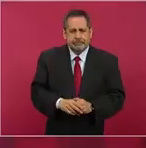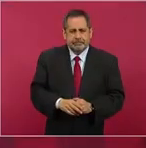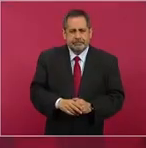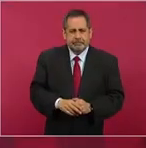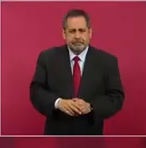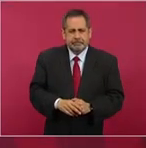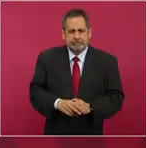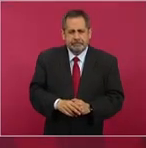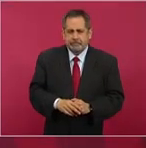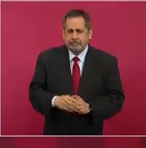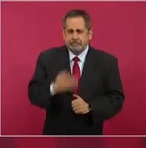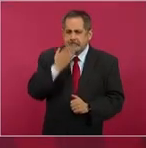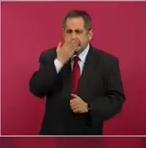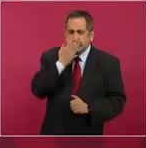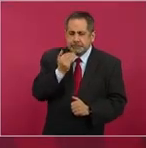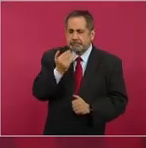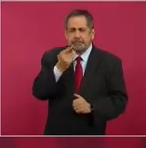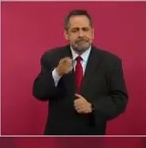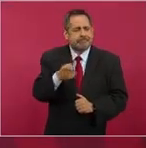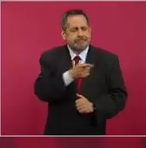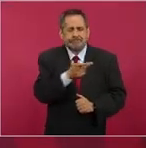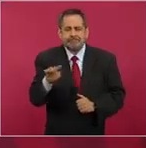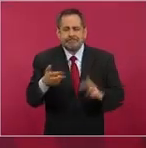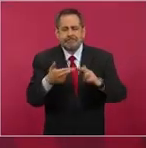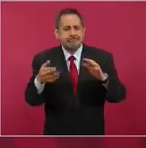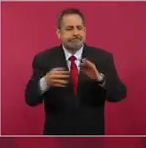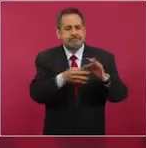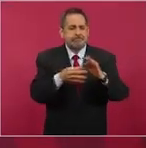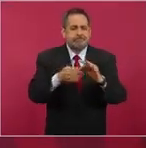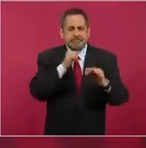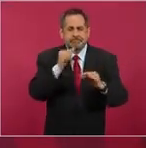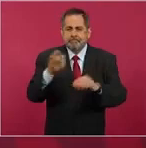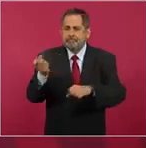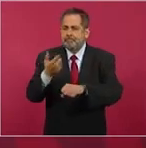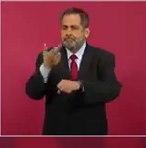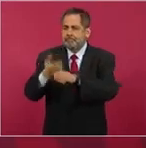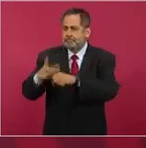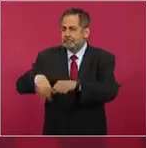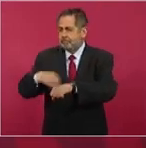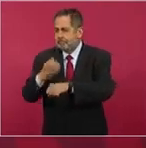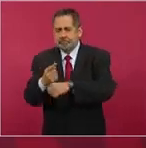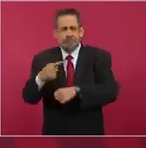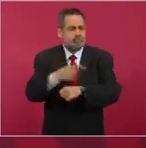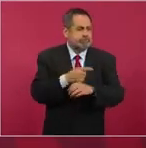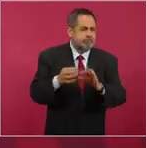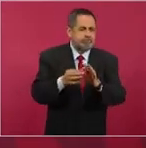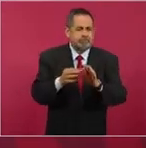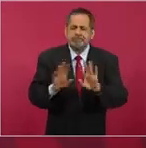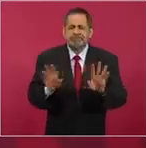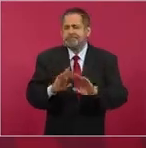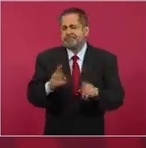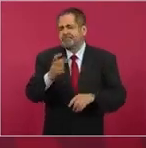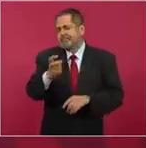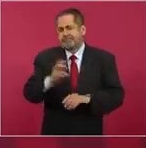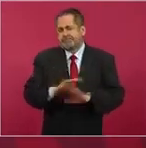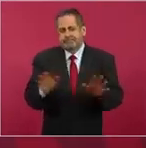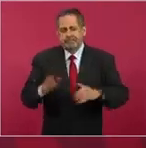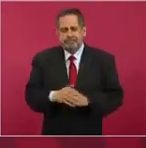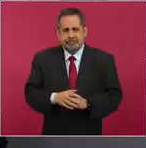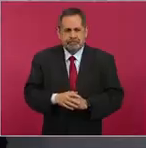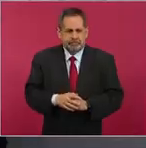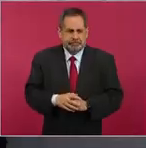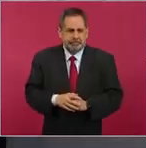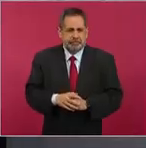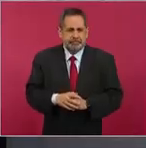no había buena relación con la secretaria de Gobernación. No tenían buena